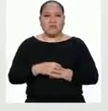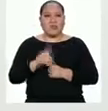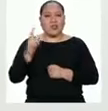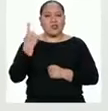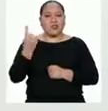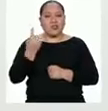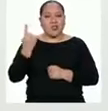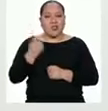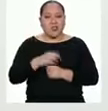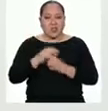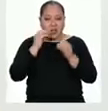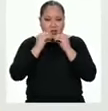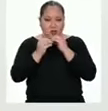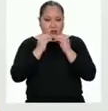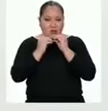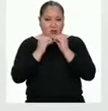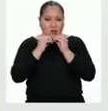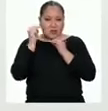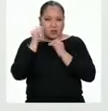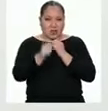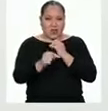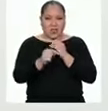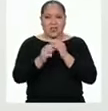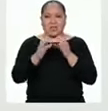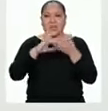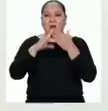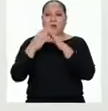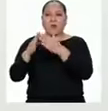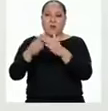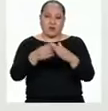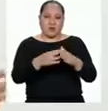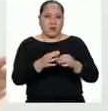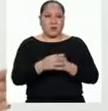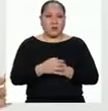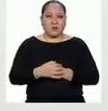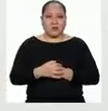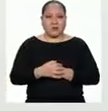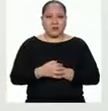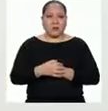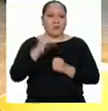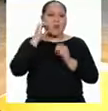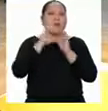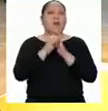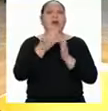que hacer un ajuste en nuestra población. En tu caso, ¿a quiénes has